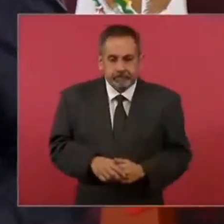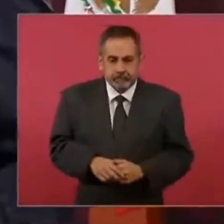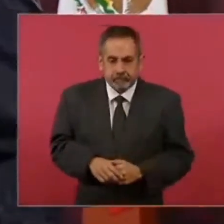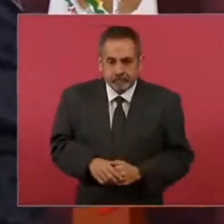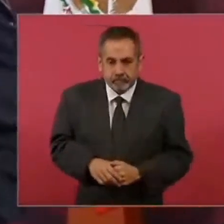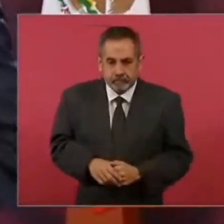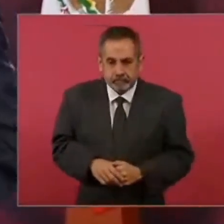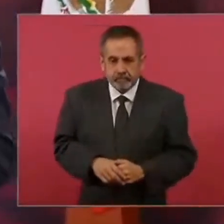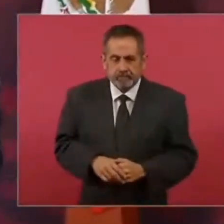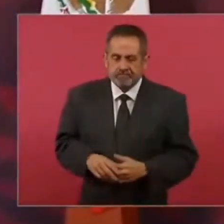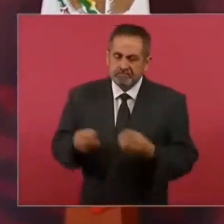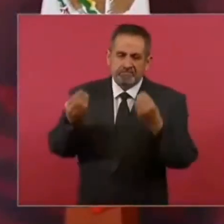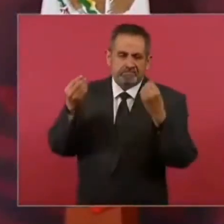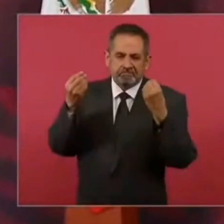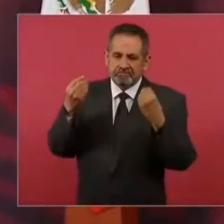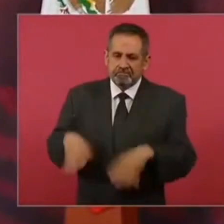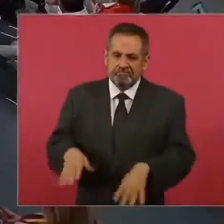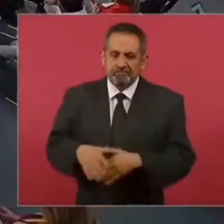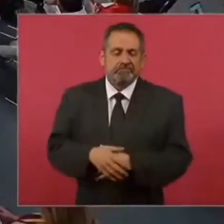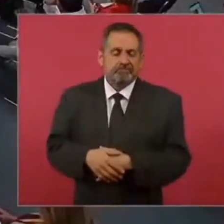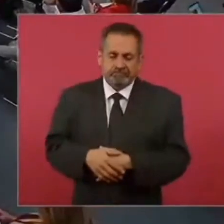Y se pierde.